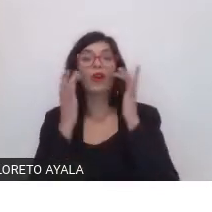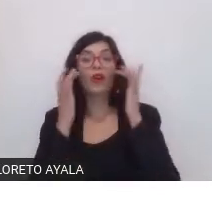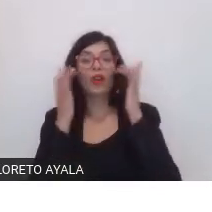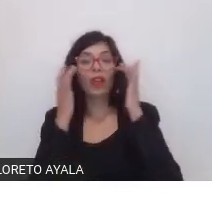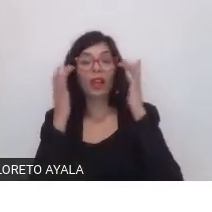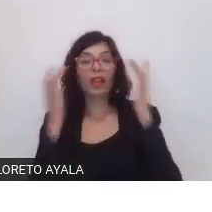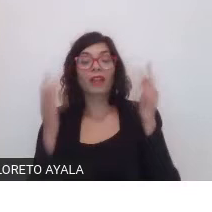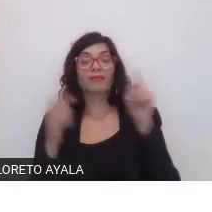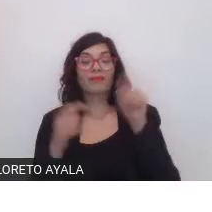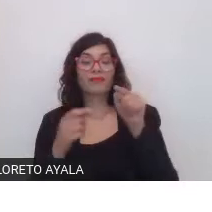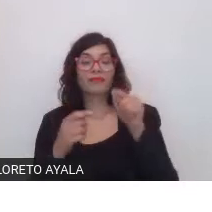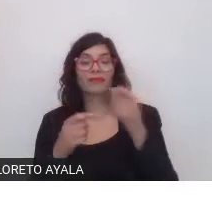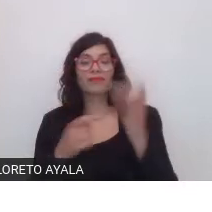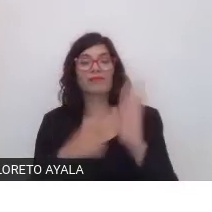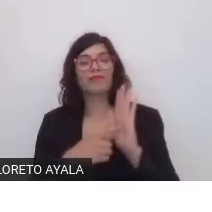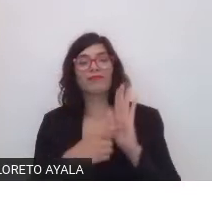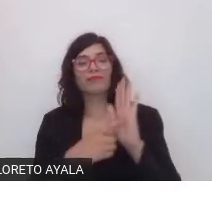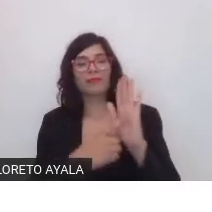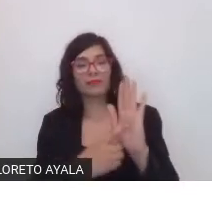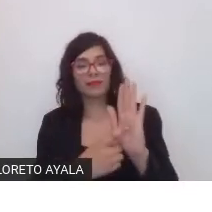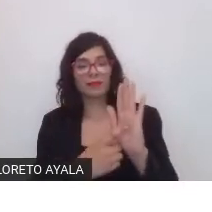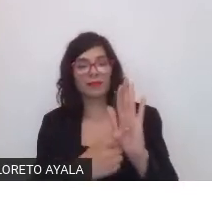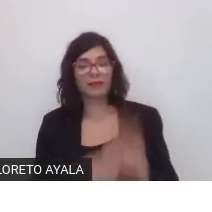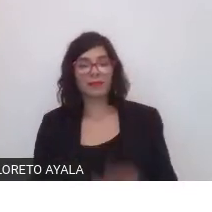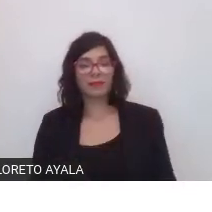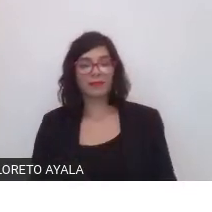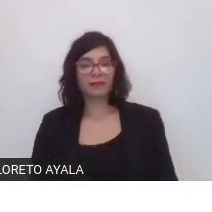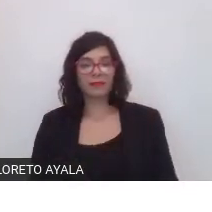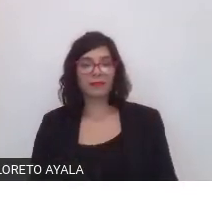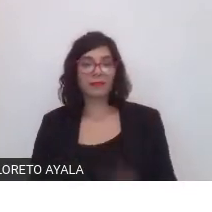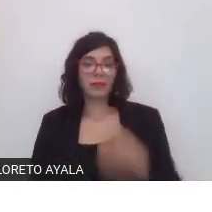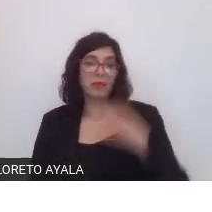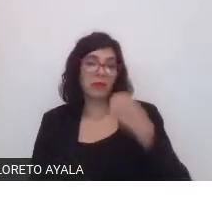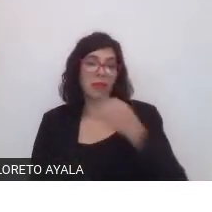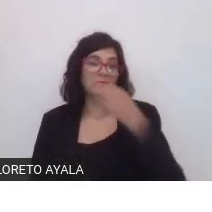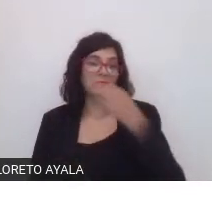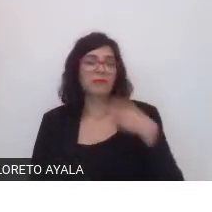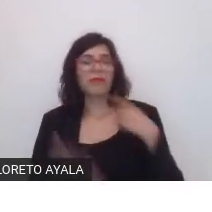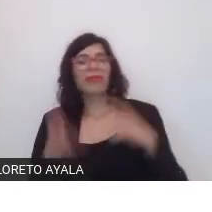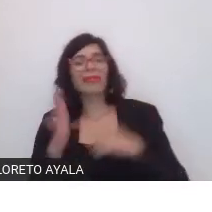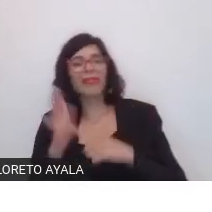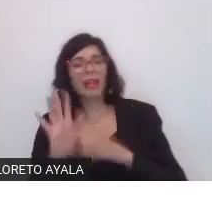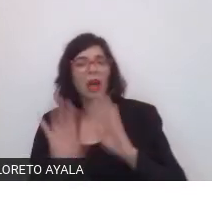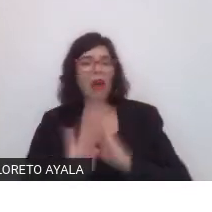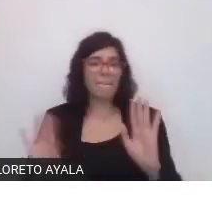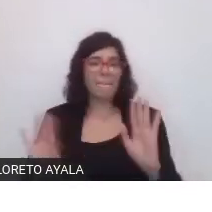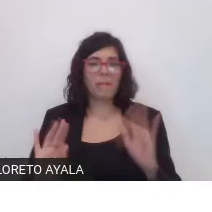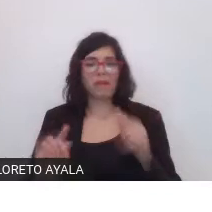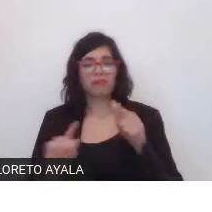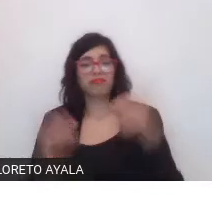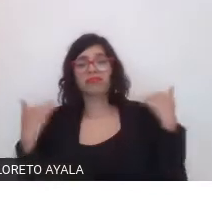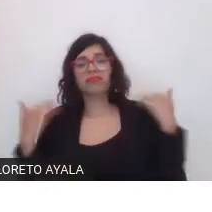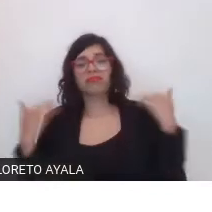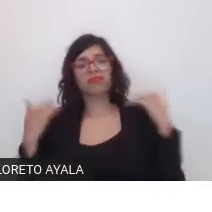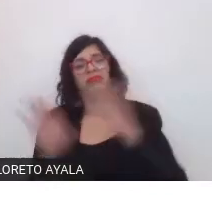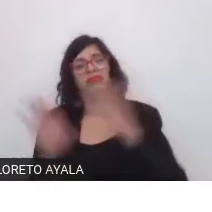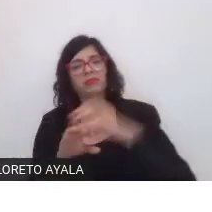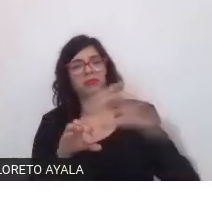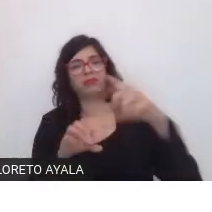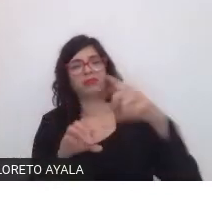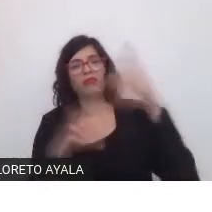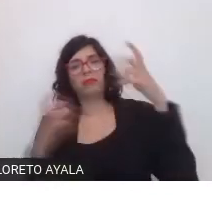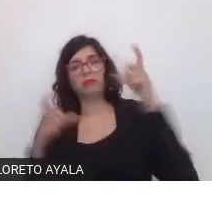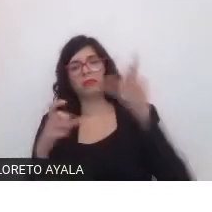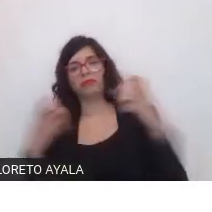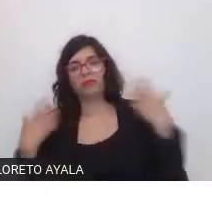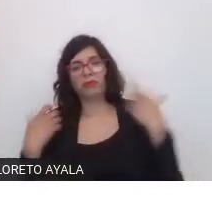la posición uno podría decir, no, yo estoy a cargo del tema técnico, por lo tanto, educación física, que se haga cargo otro. No, pero